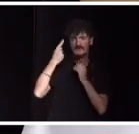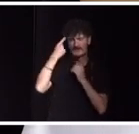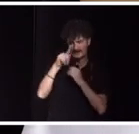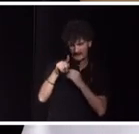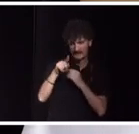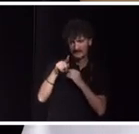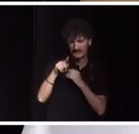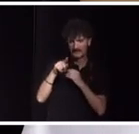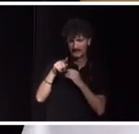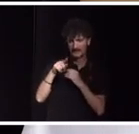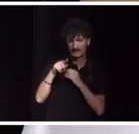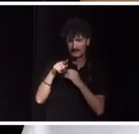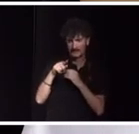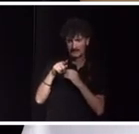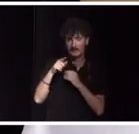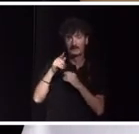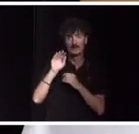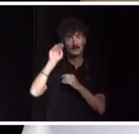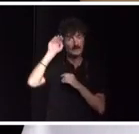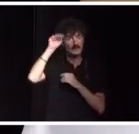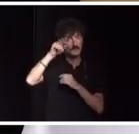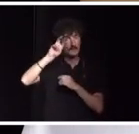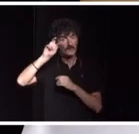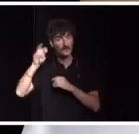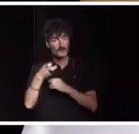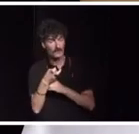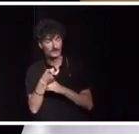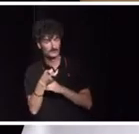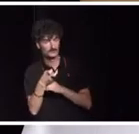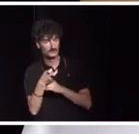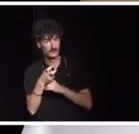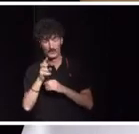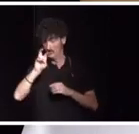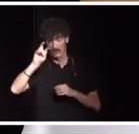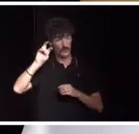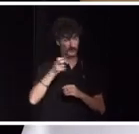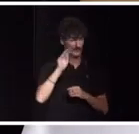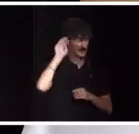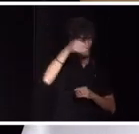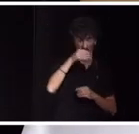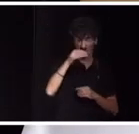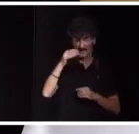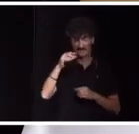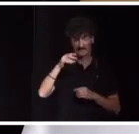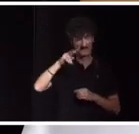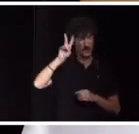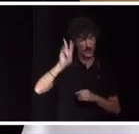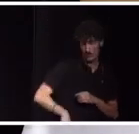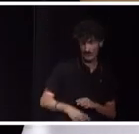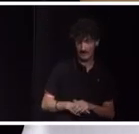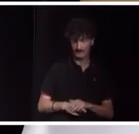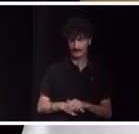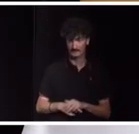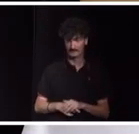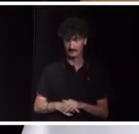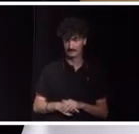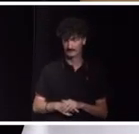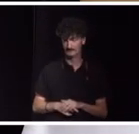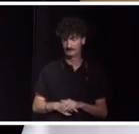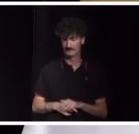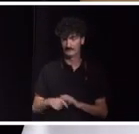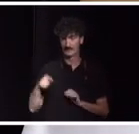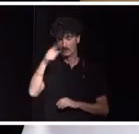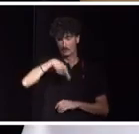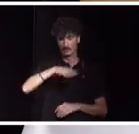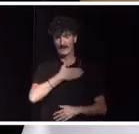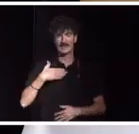que o hi ha una República per a totes o no hi haurà República para ningú. Si queremos...